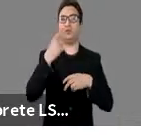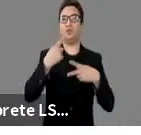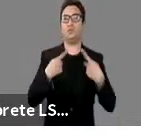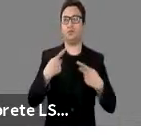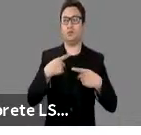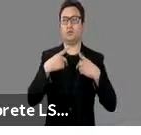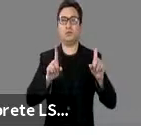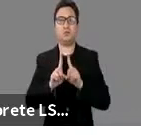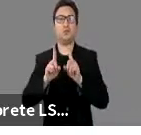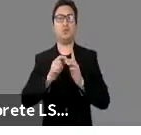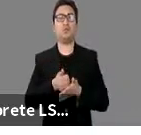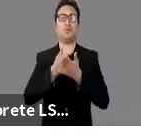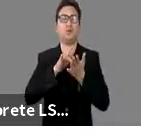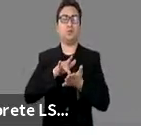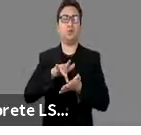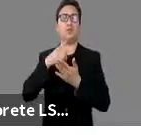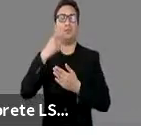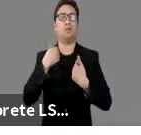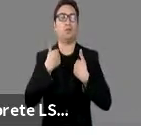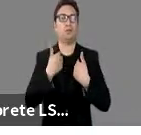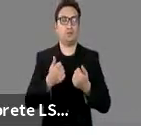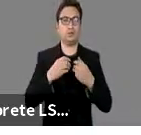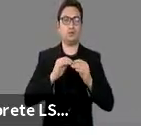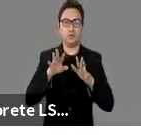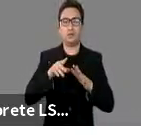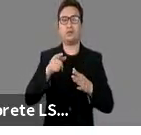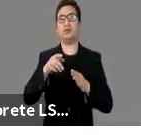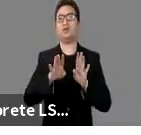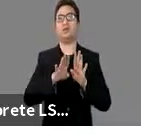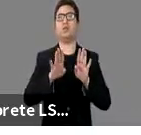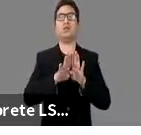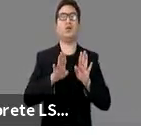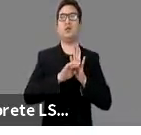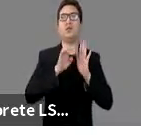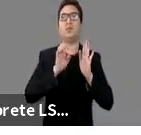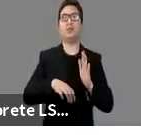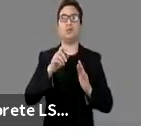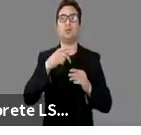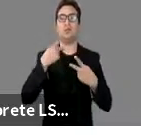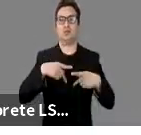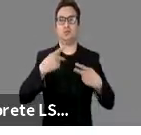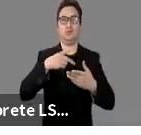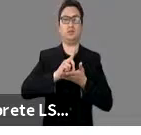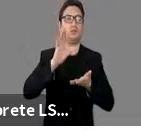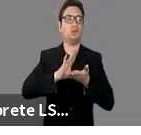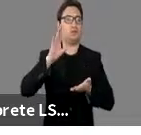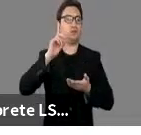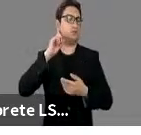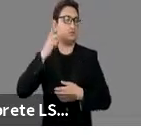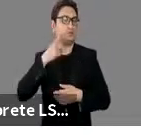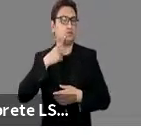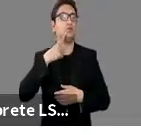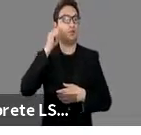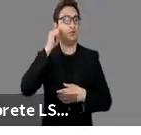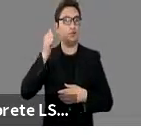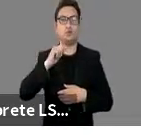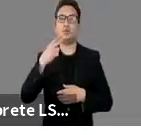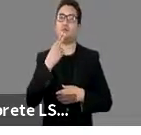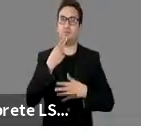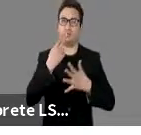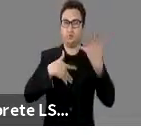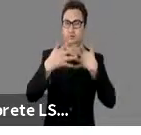la comprensión de una discapacidad, unos casos concretos, personas con discapacidad auditiva y la utilización de lengua de señas